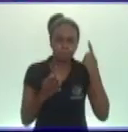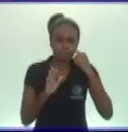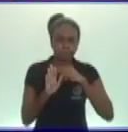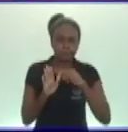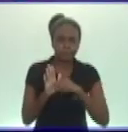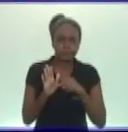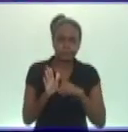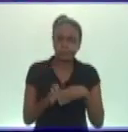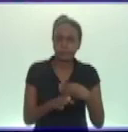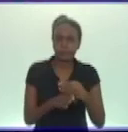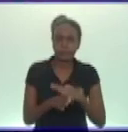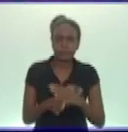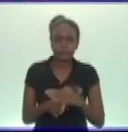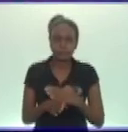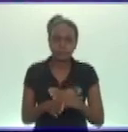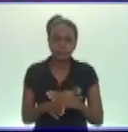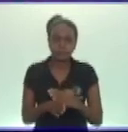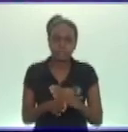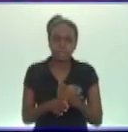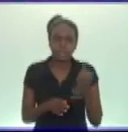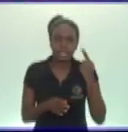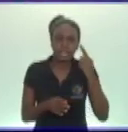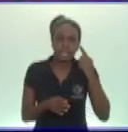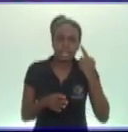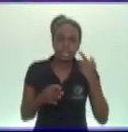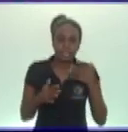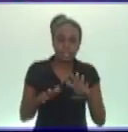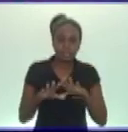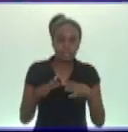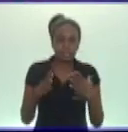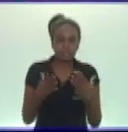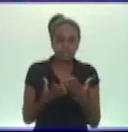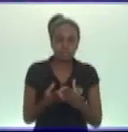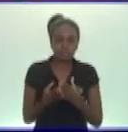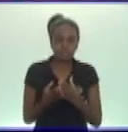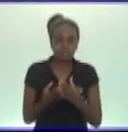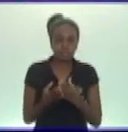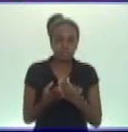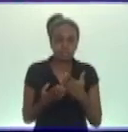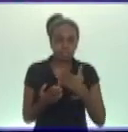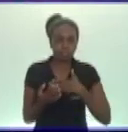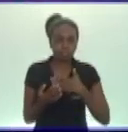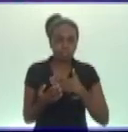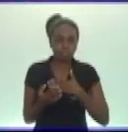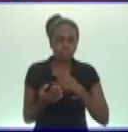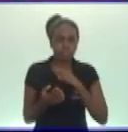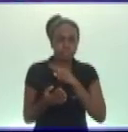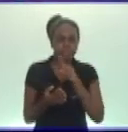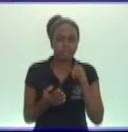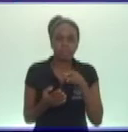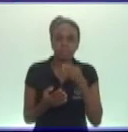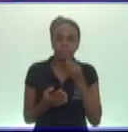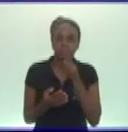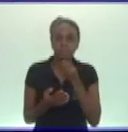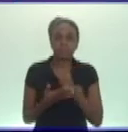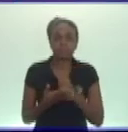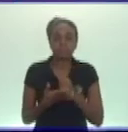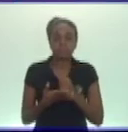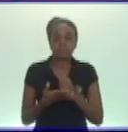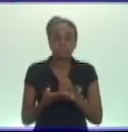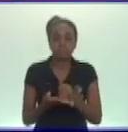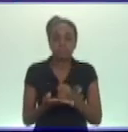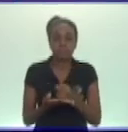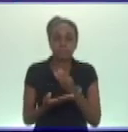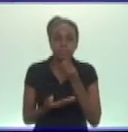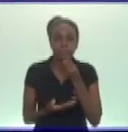distingue. Considero, es decir, que estos elementos que hemos tenido en cuenta han sido válidos para que ustedes